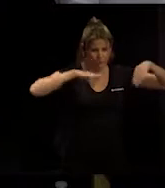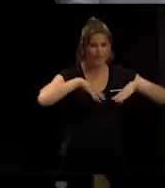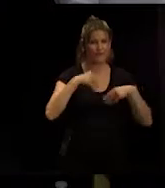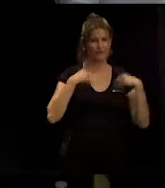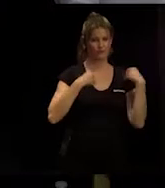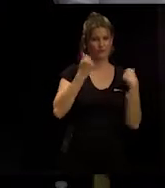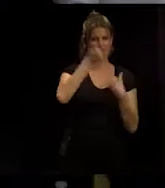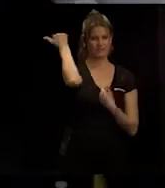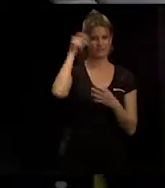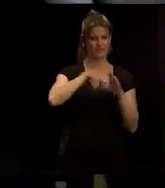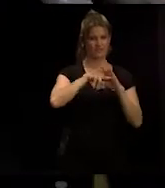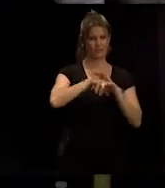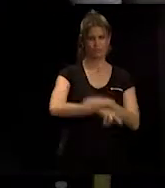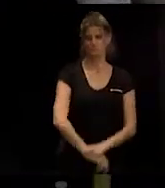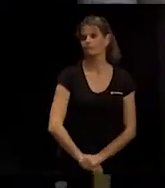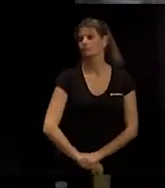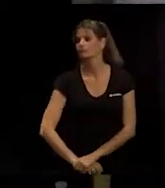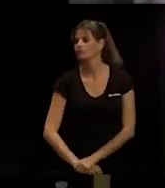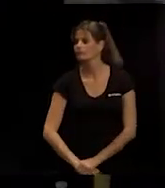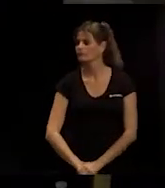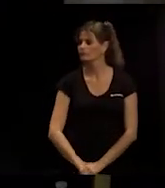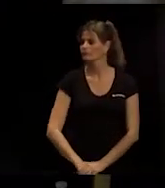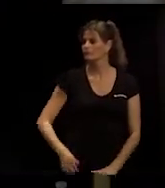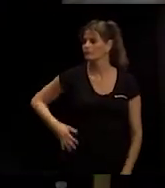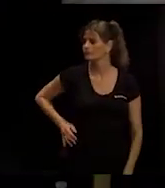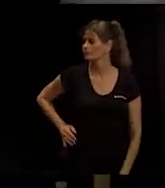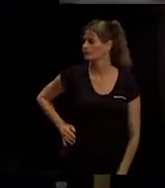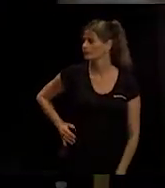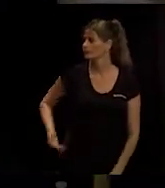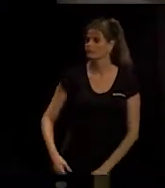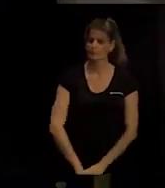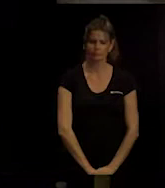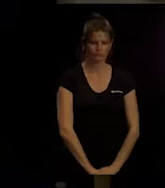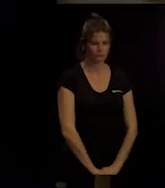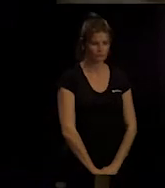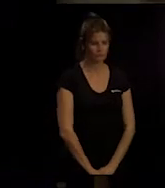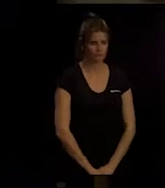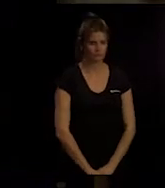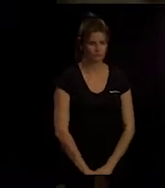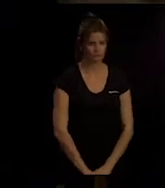Oh.